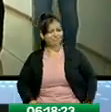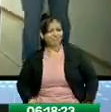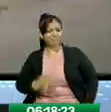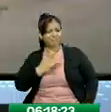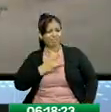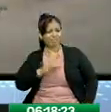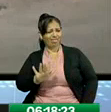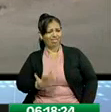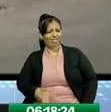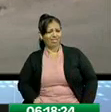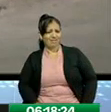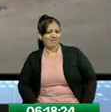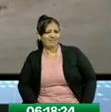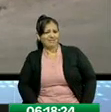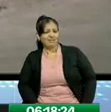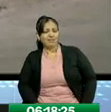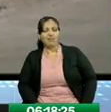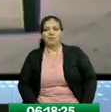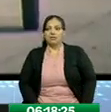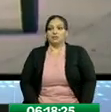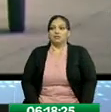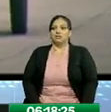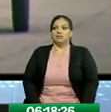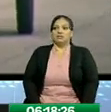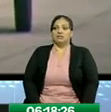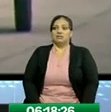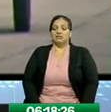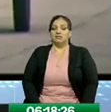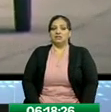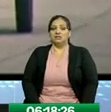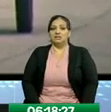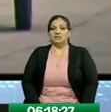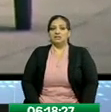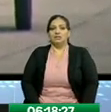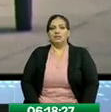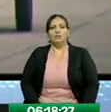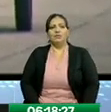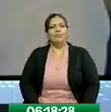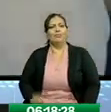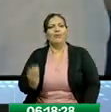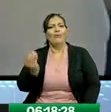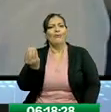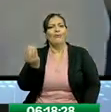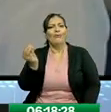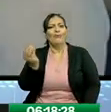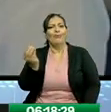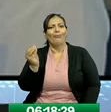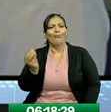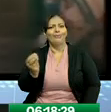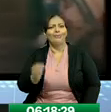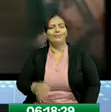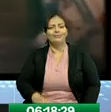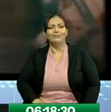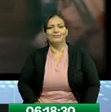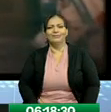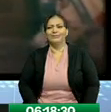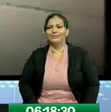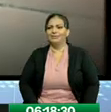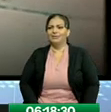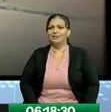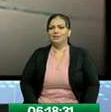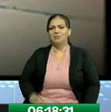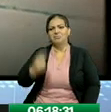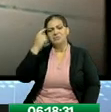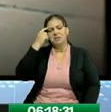esto necesita un tratamiento profundo. Pero por supuesto. Porque si sale esa chica allá... Yo no quiera cometer lo mismo porque no tiene